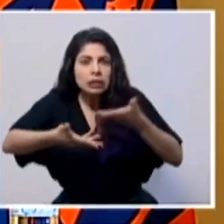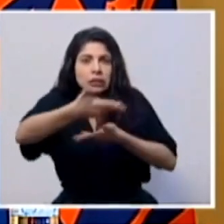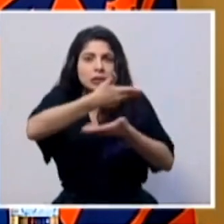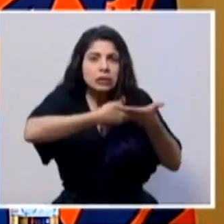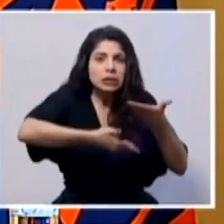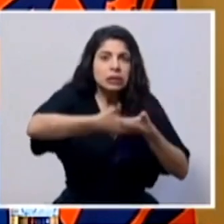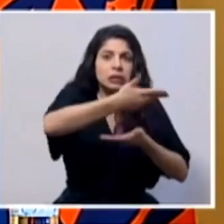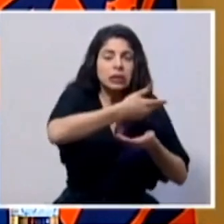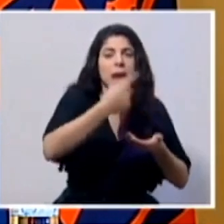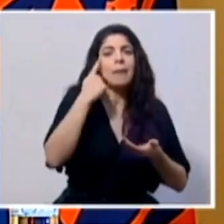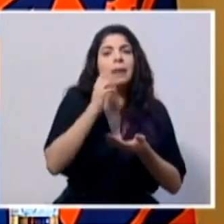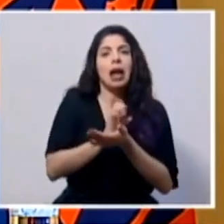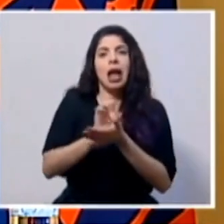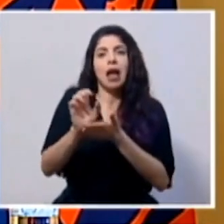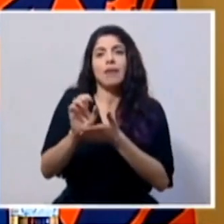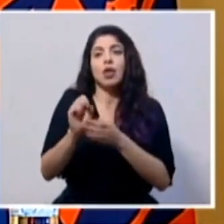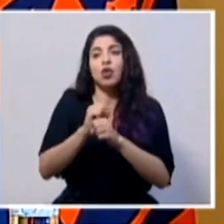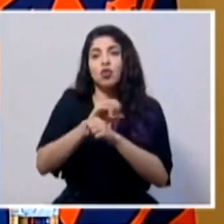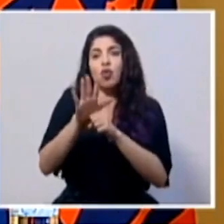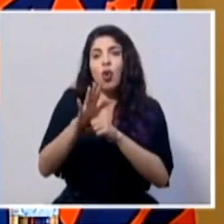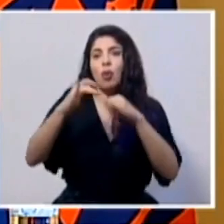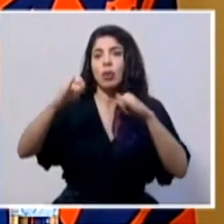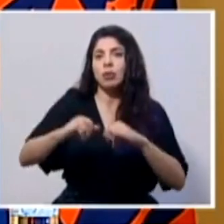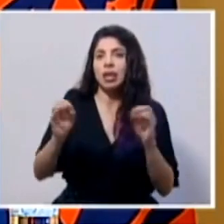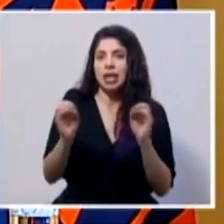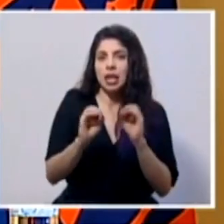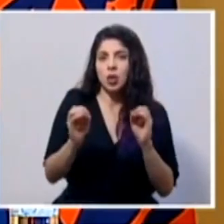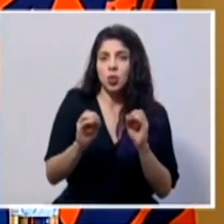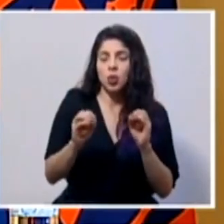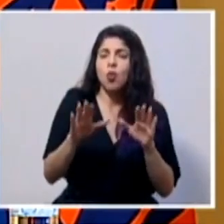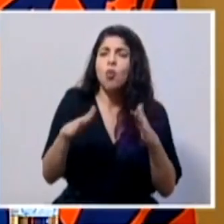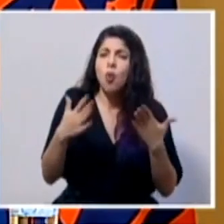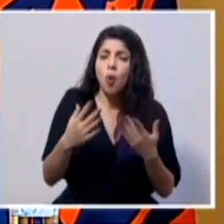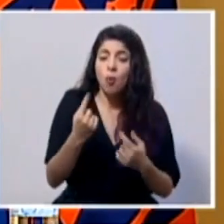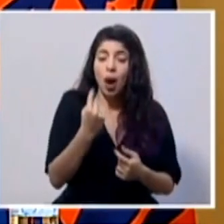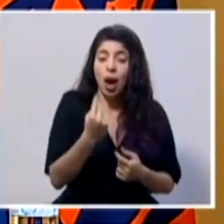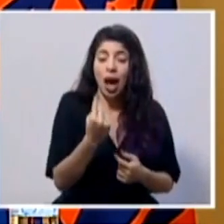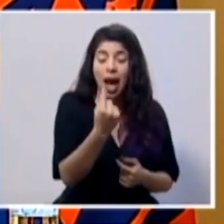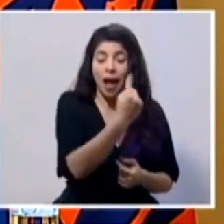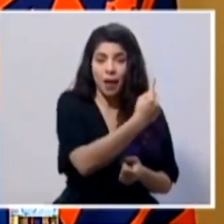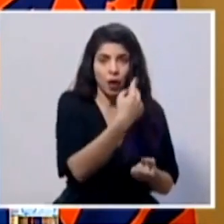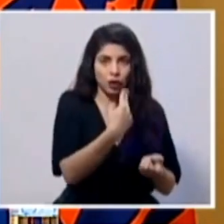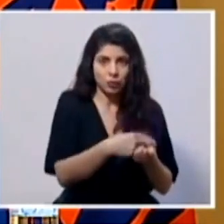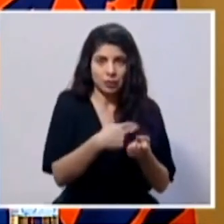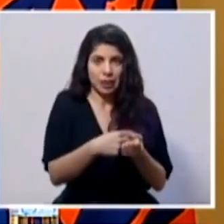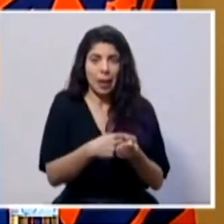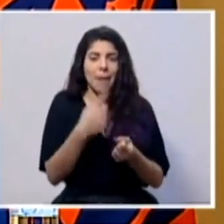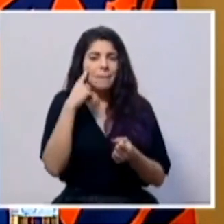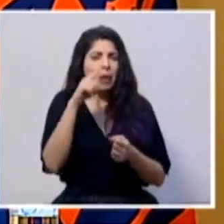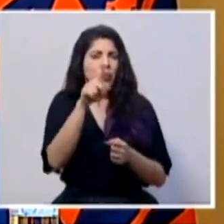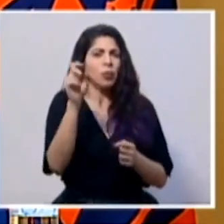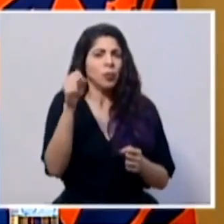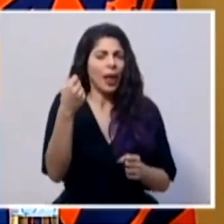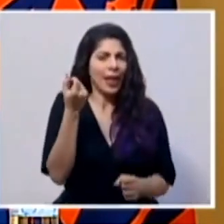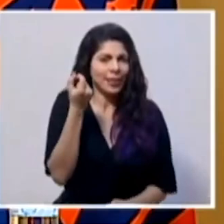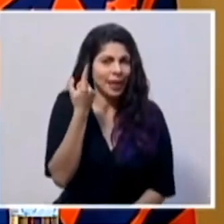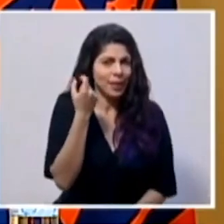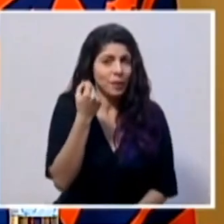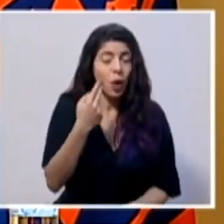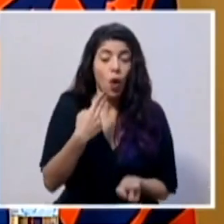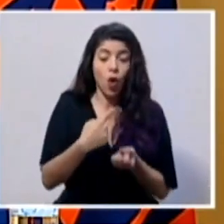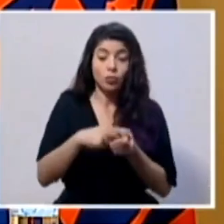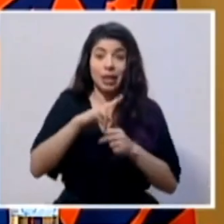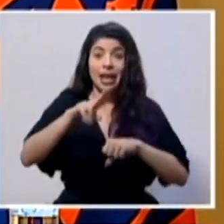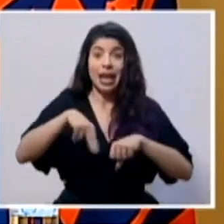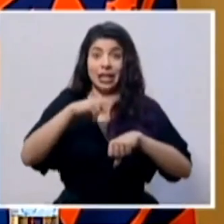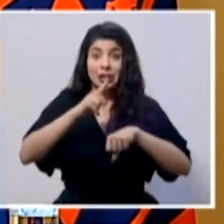sea posible no tengan pacientes con COVID. Cada uno de estos centros, por ejemplo, para que entendamos todos, los hospitales